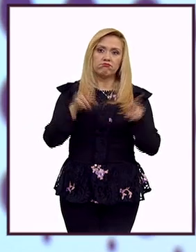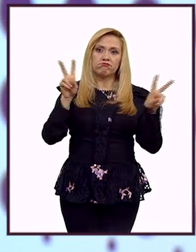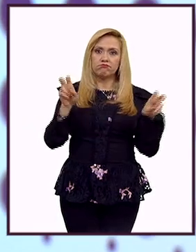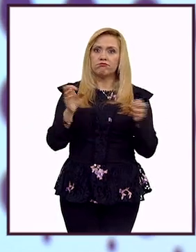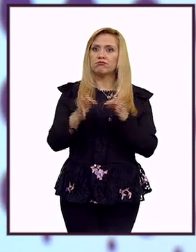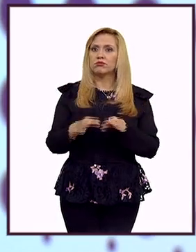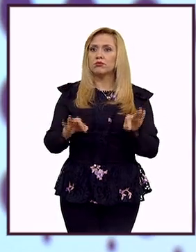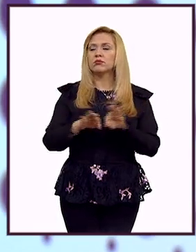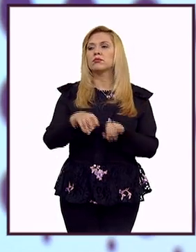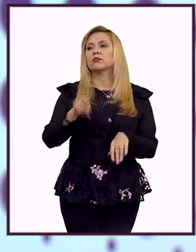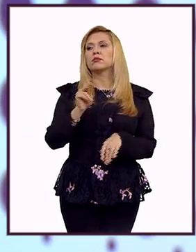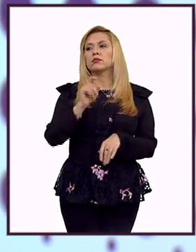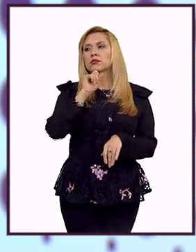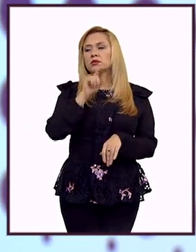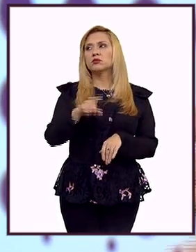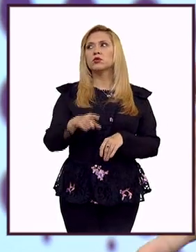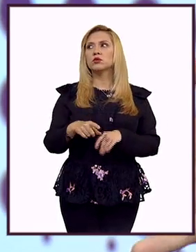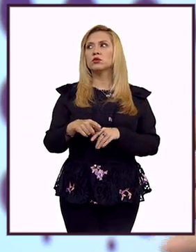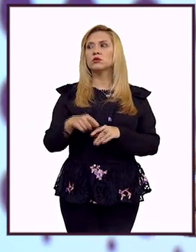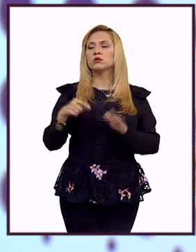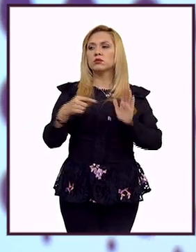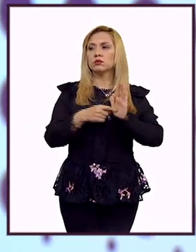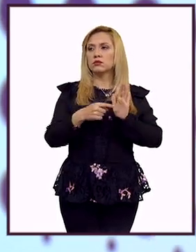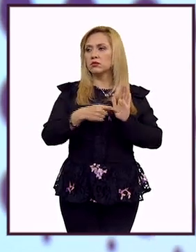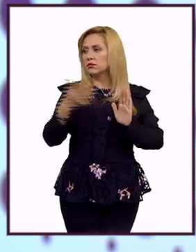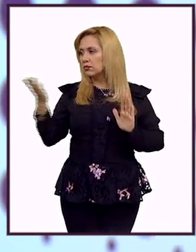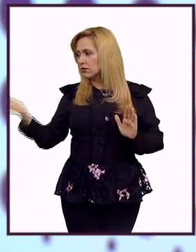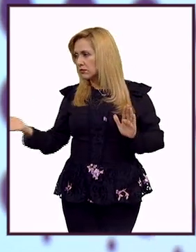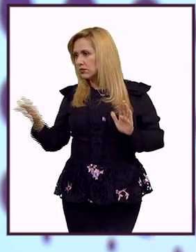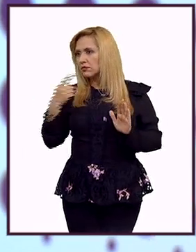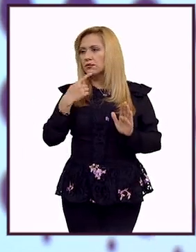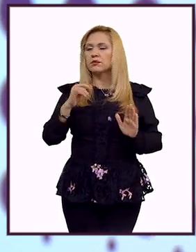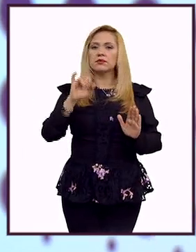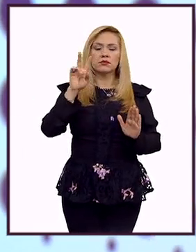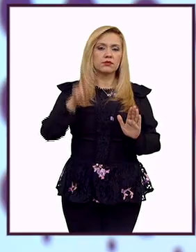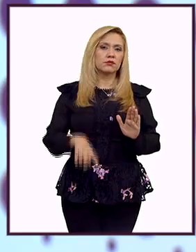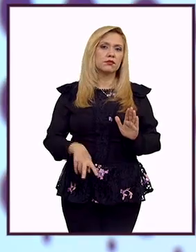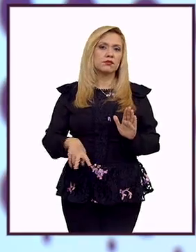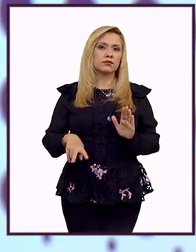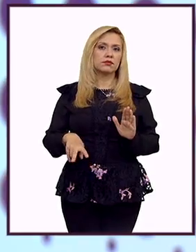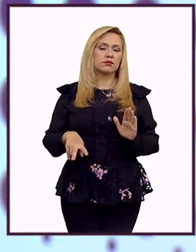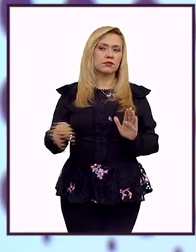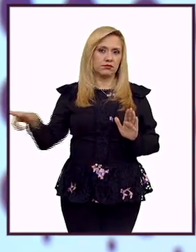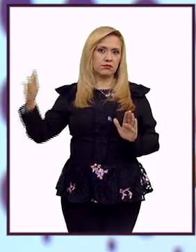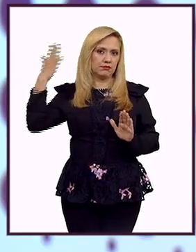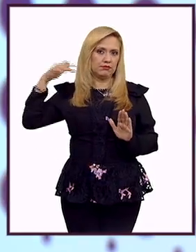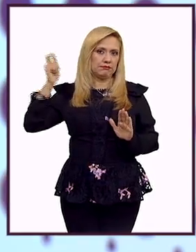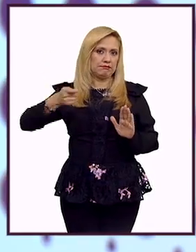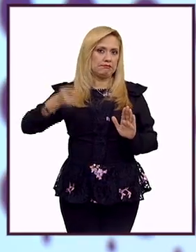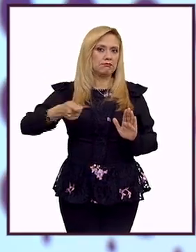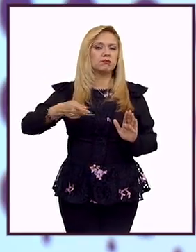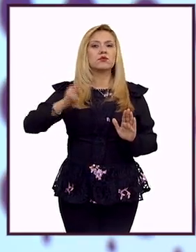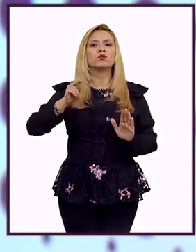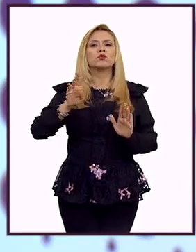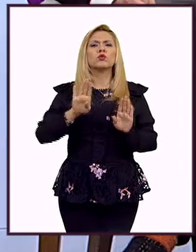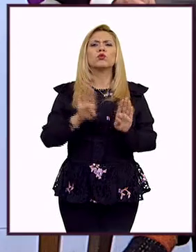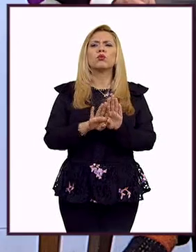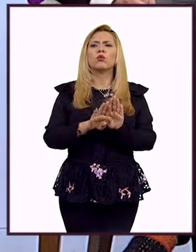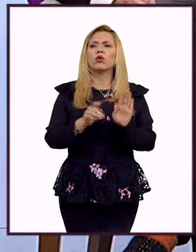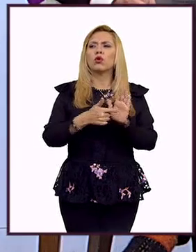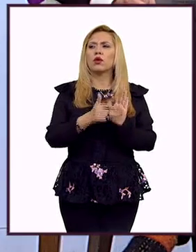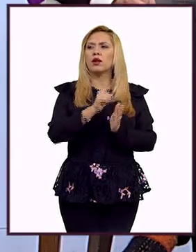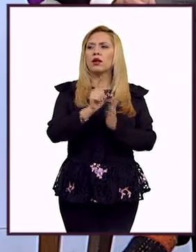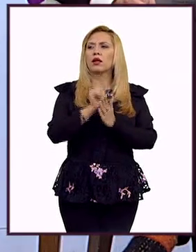importantes aquí, pero además, y ahí Claudia seguramente sabrá mucho más, pero habrá que ver de qué manera la declaración también